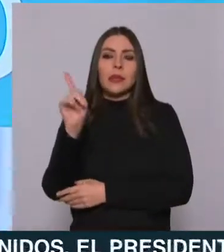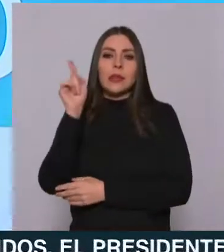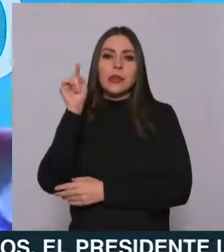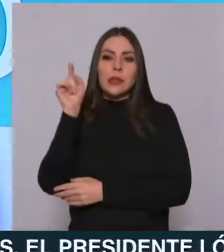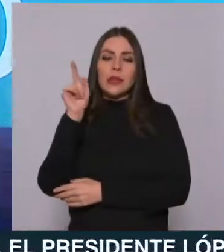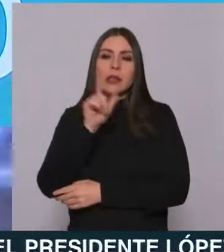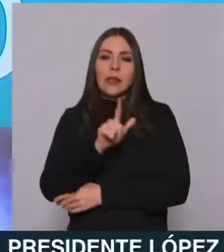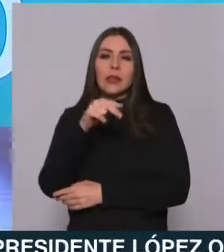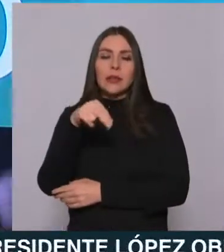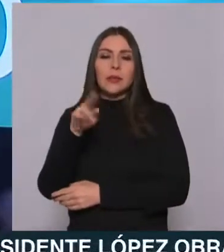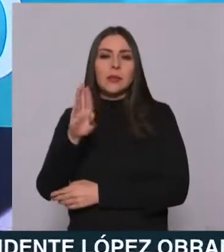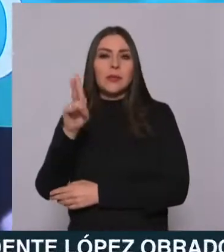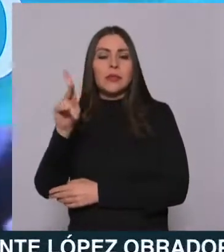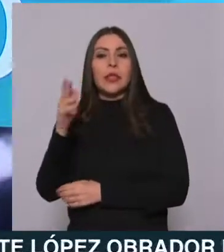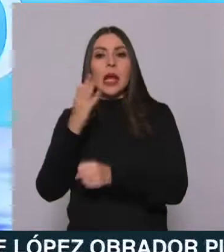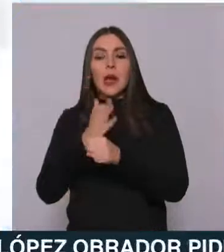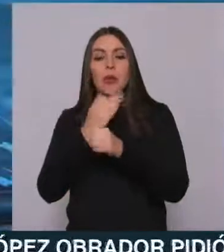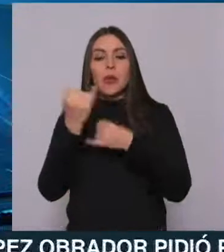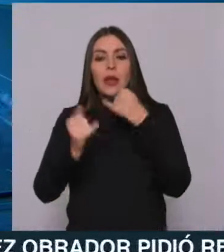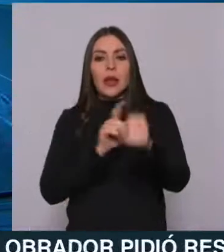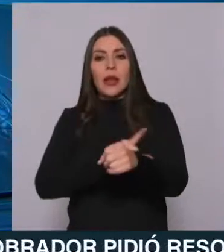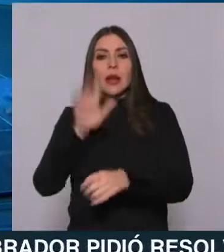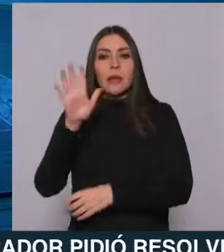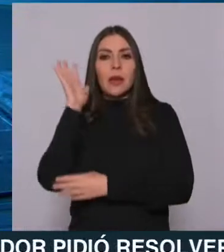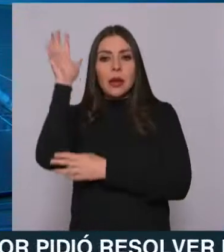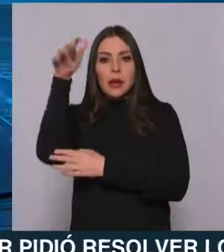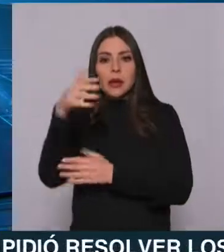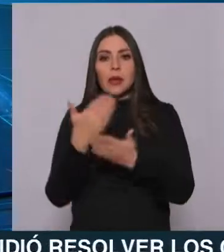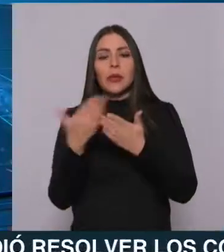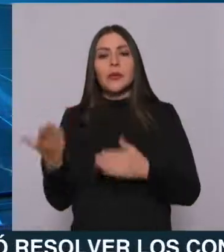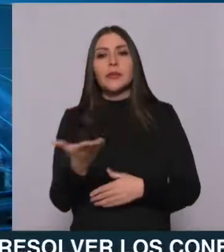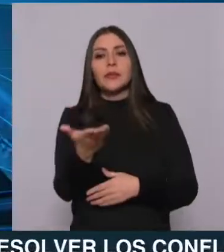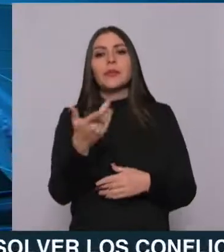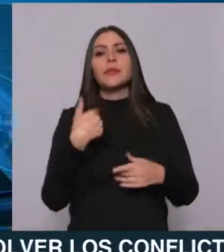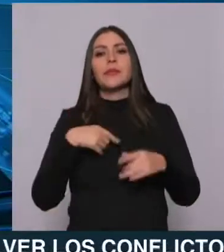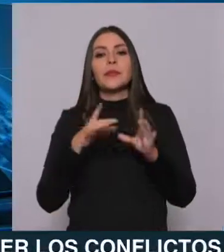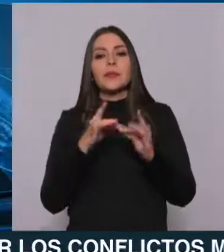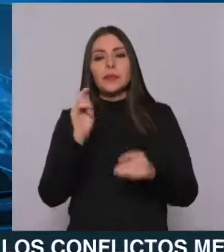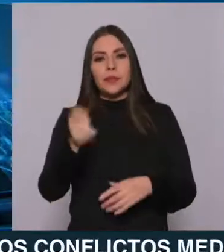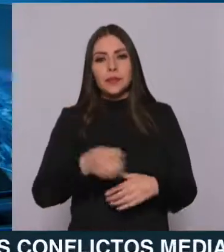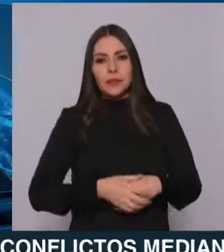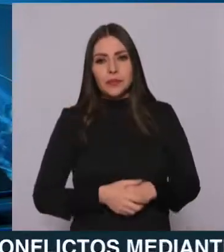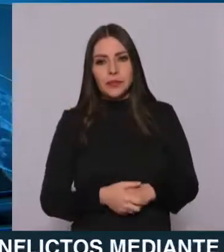en el Gimnasio Olímpico. Juan de la Barrera, buenas noches. ¿Qué nos cuentas, Vianey?